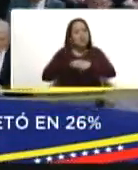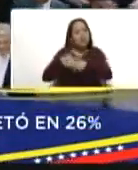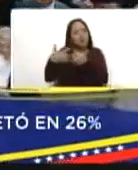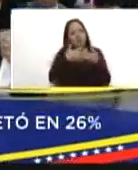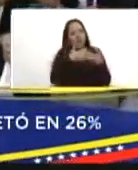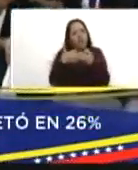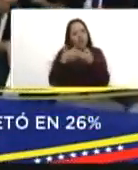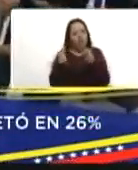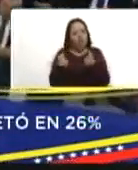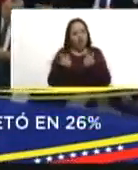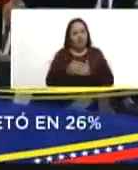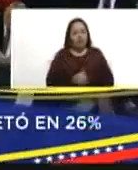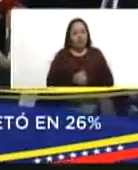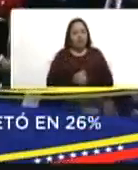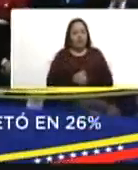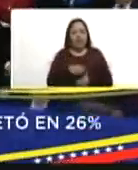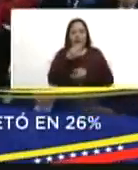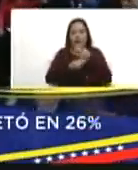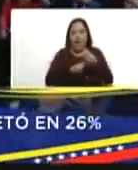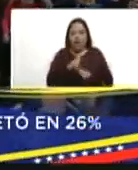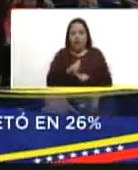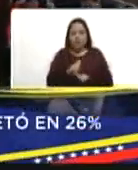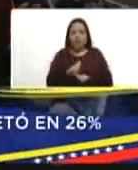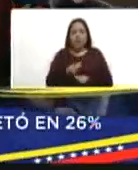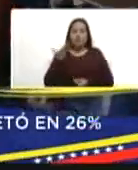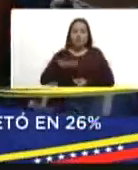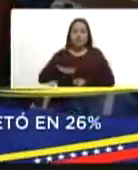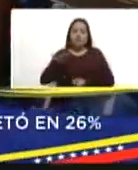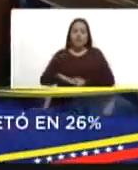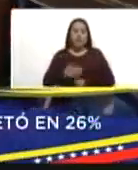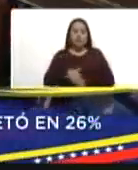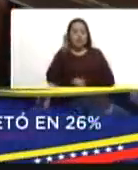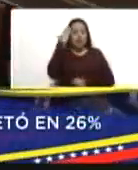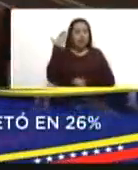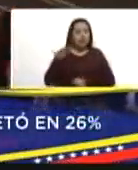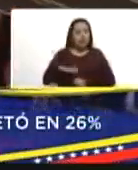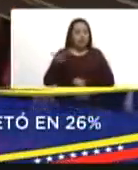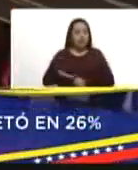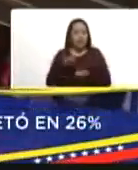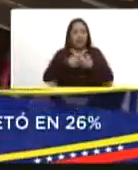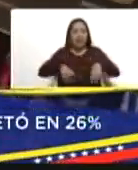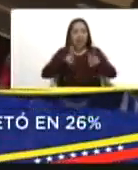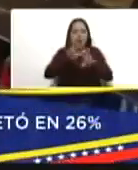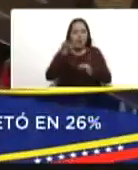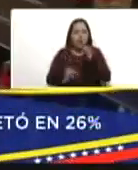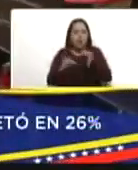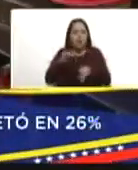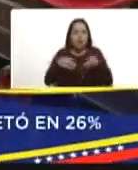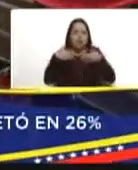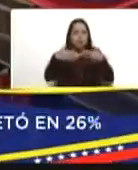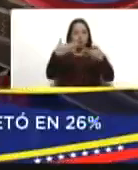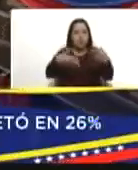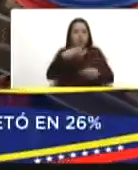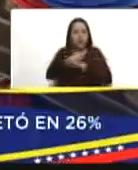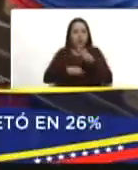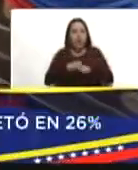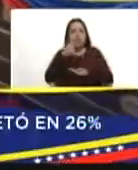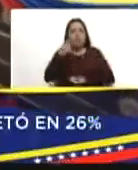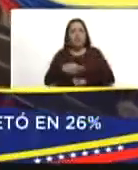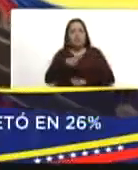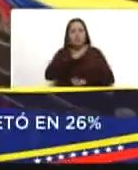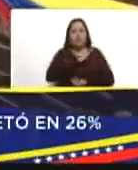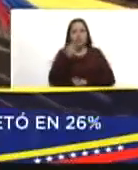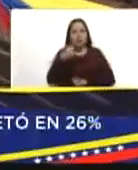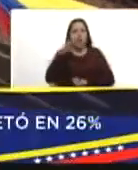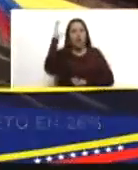económica tenerlo presente es imprescindible no no solo para valorar con justicia lo que venimos haciendo sino para tener cada vez